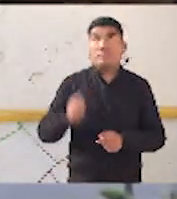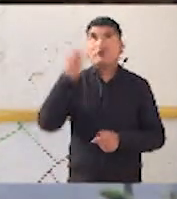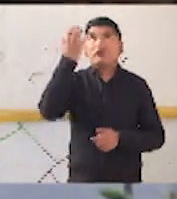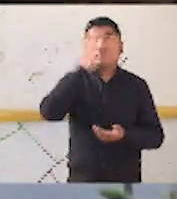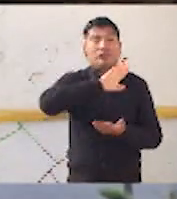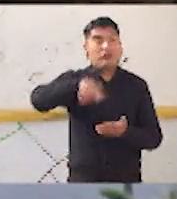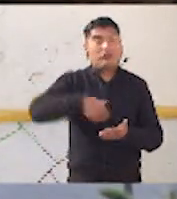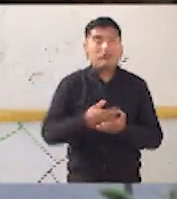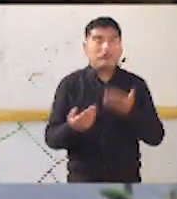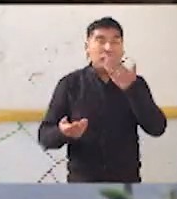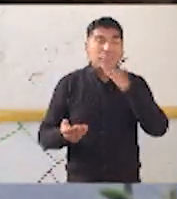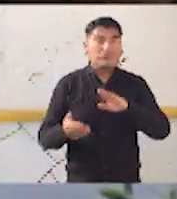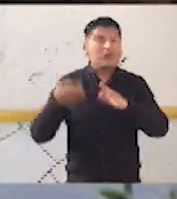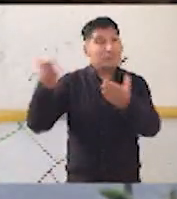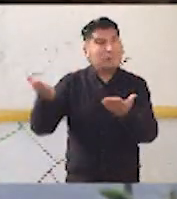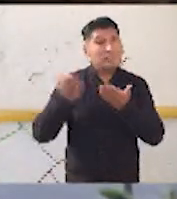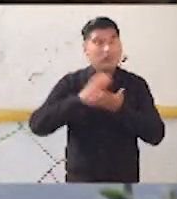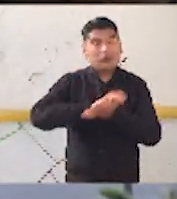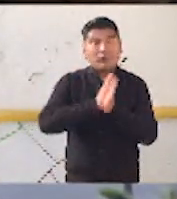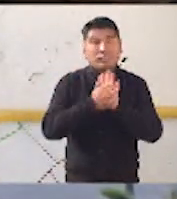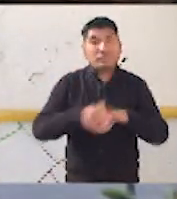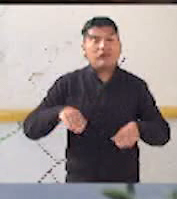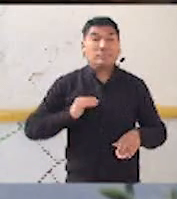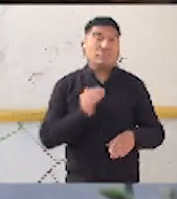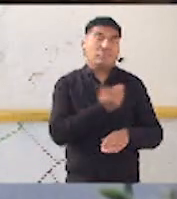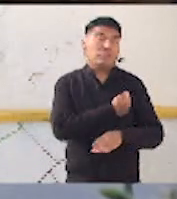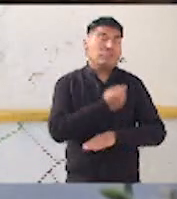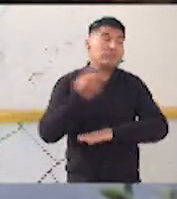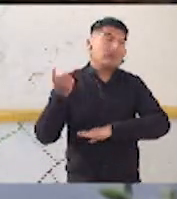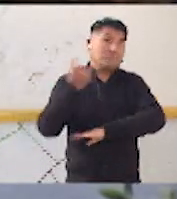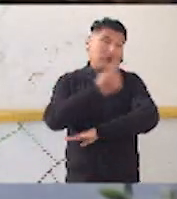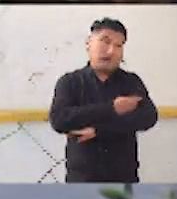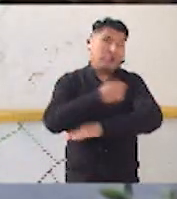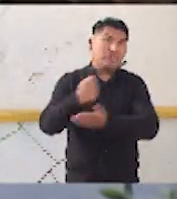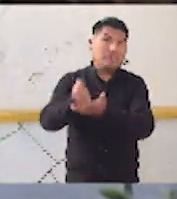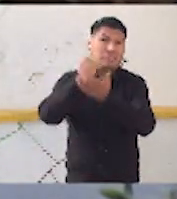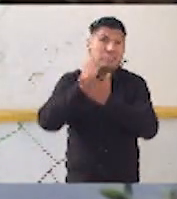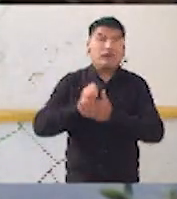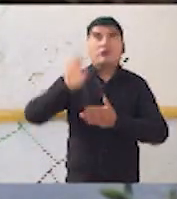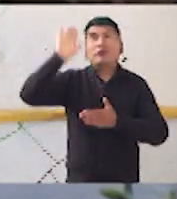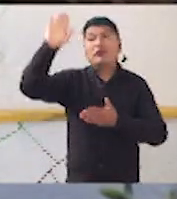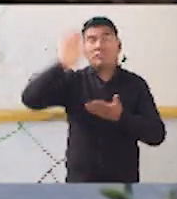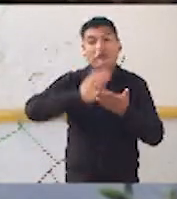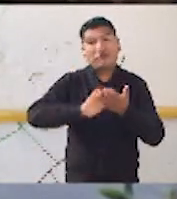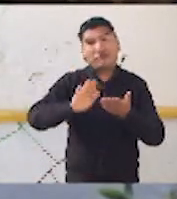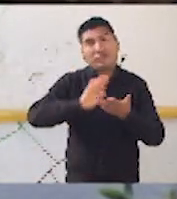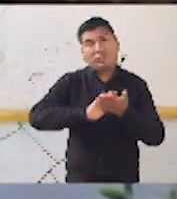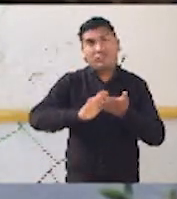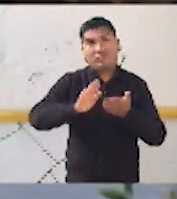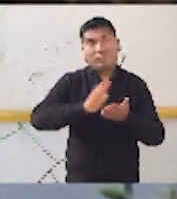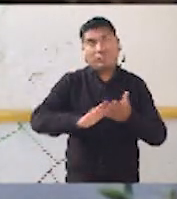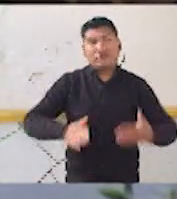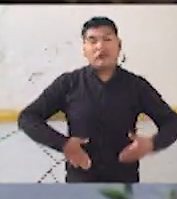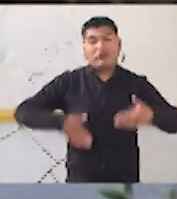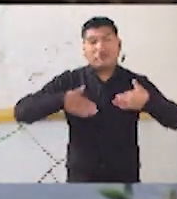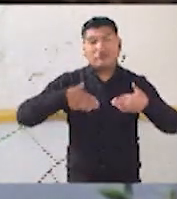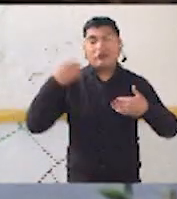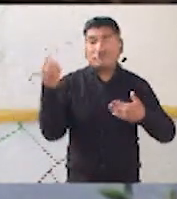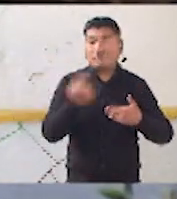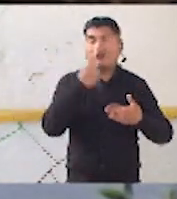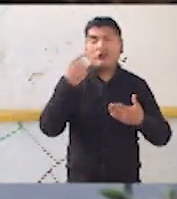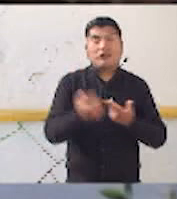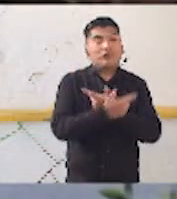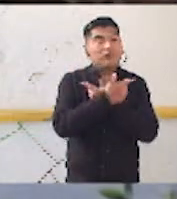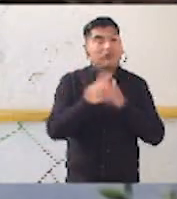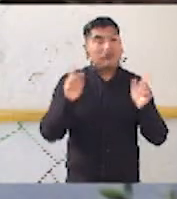males. Concédenos la paz en nuestros días, para que, ayudados por tu misericordia, vivamos siempre